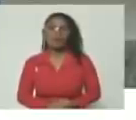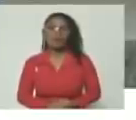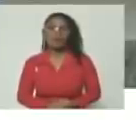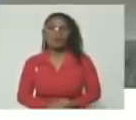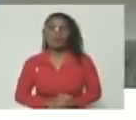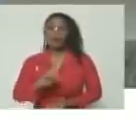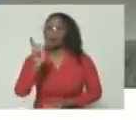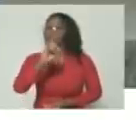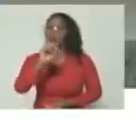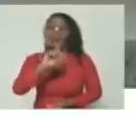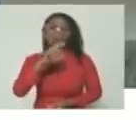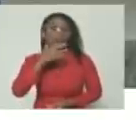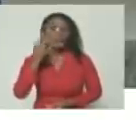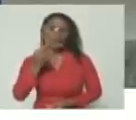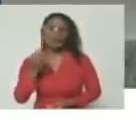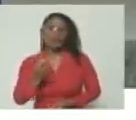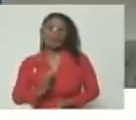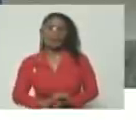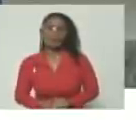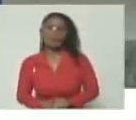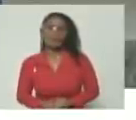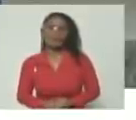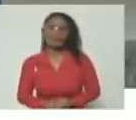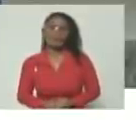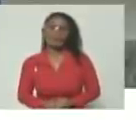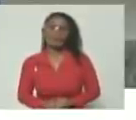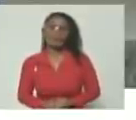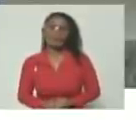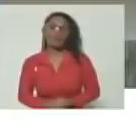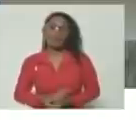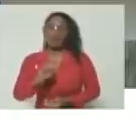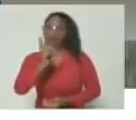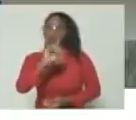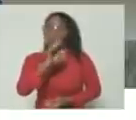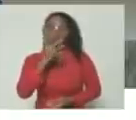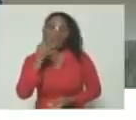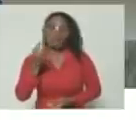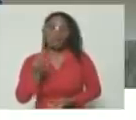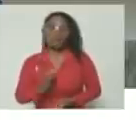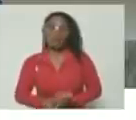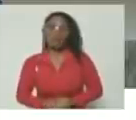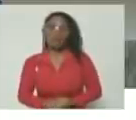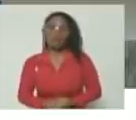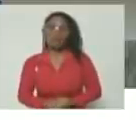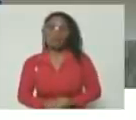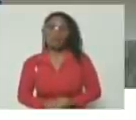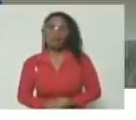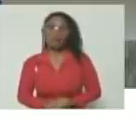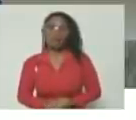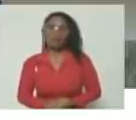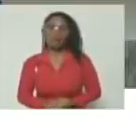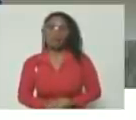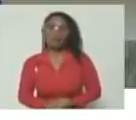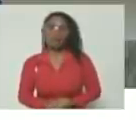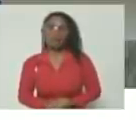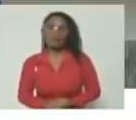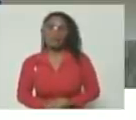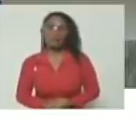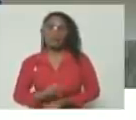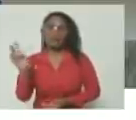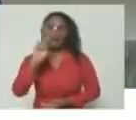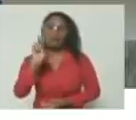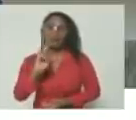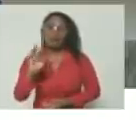No es verdad, no es verdad. Venezuela está produciendo